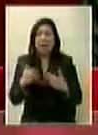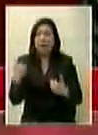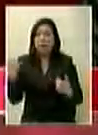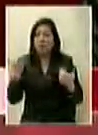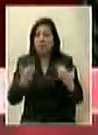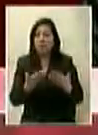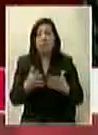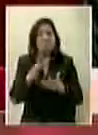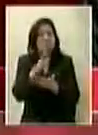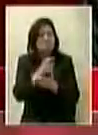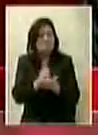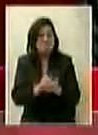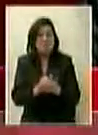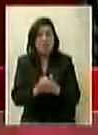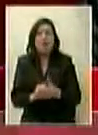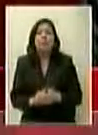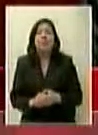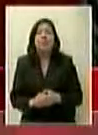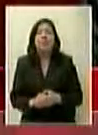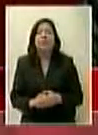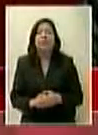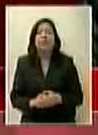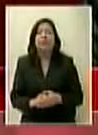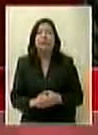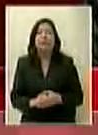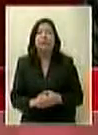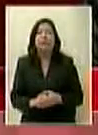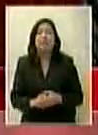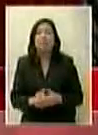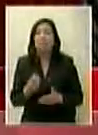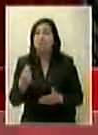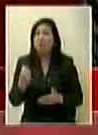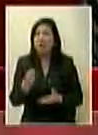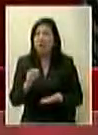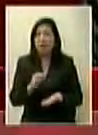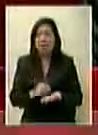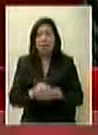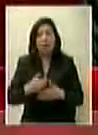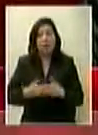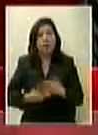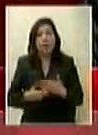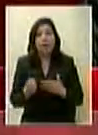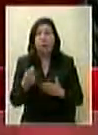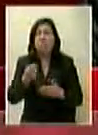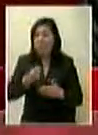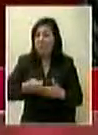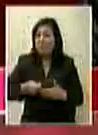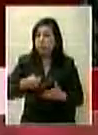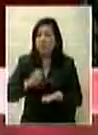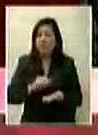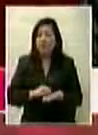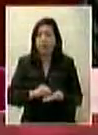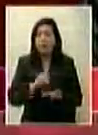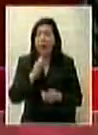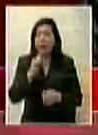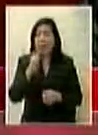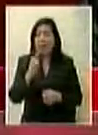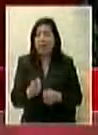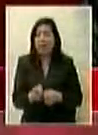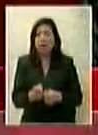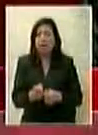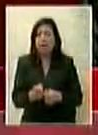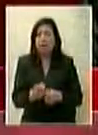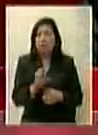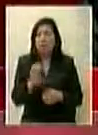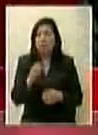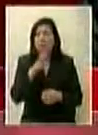contribuyan a la disminución de este flagelo. En lo inmediato, continuaremos con la atención prioritaria de estas denuncias en los Centros